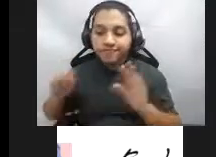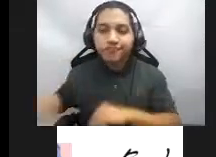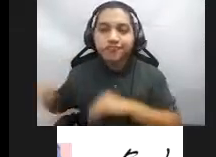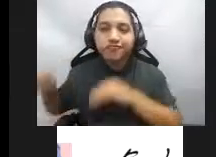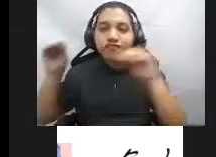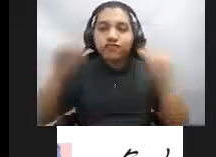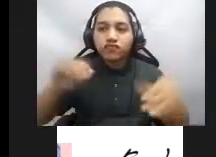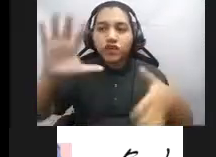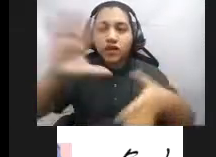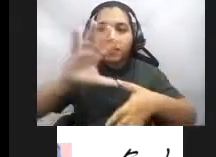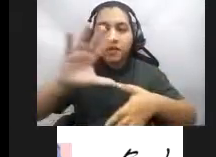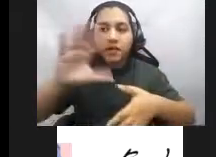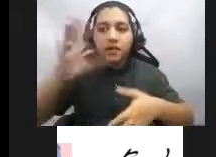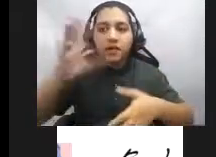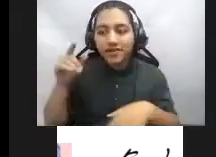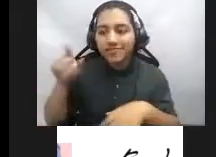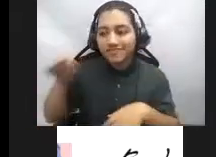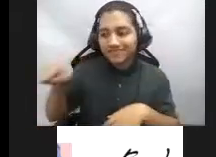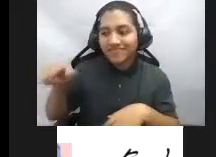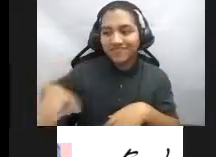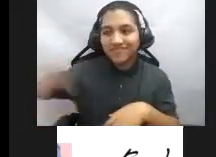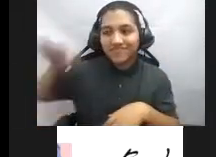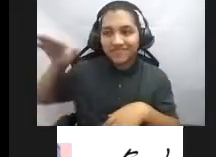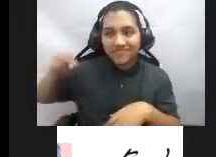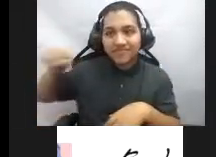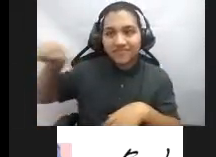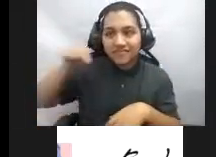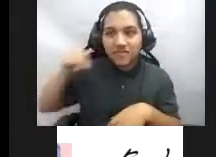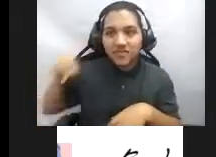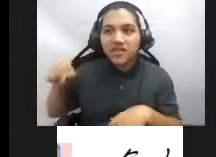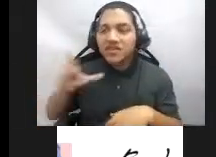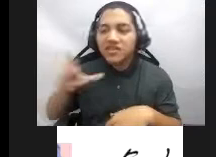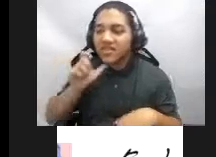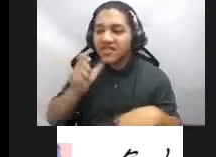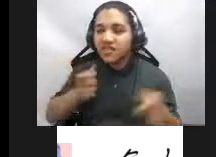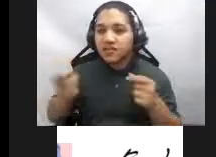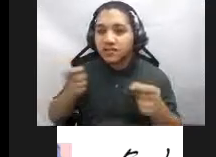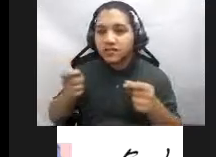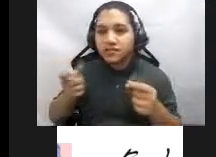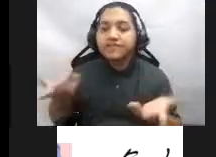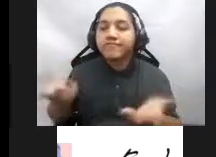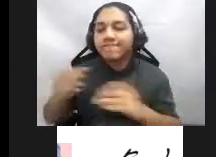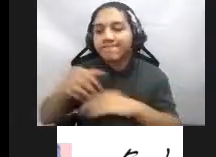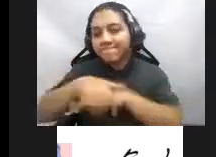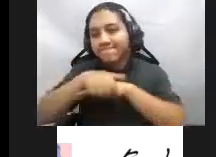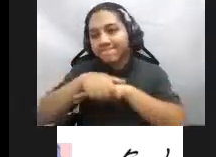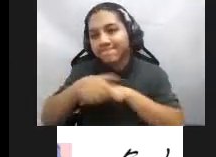por estos puertos, que van a estar en control de ¿quiénes? De los ingleses mayormente.